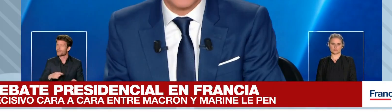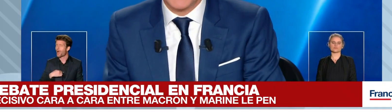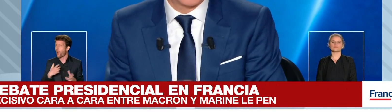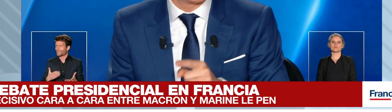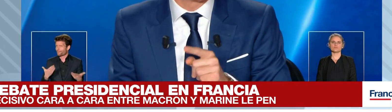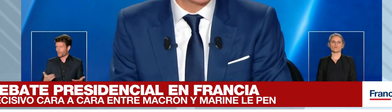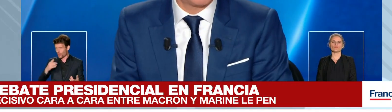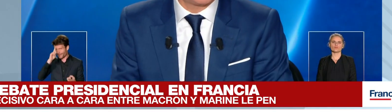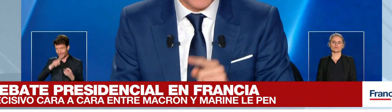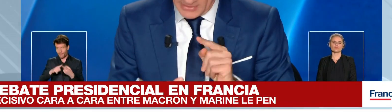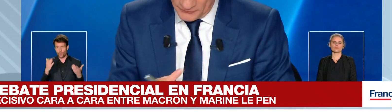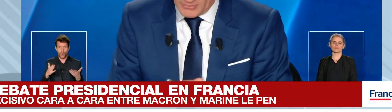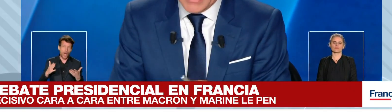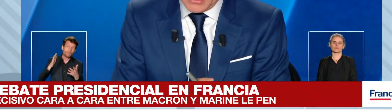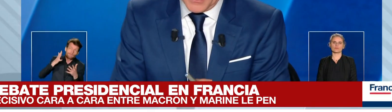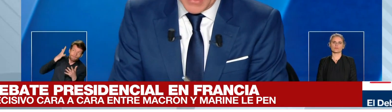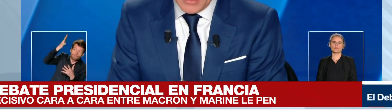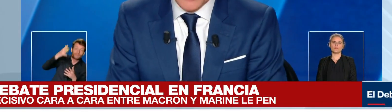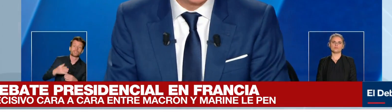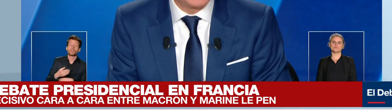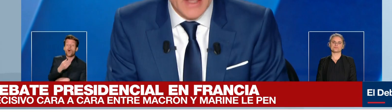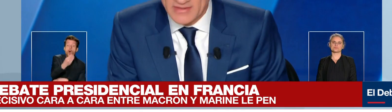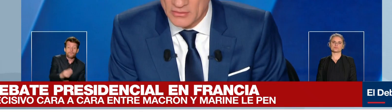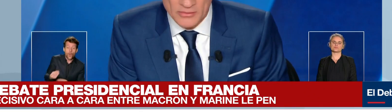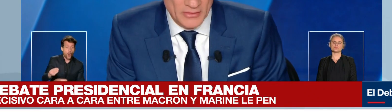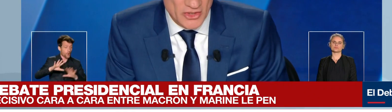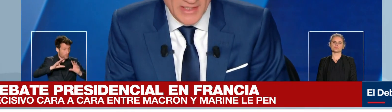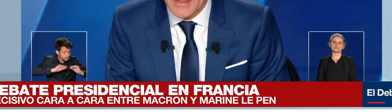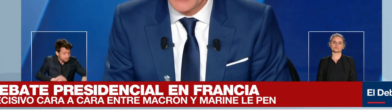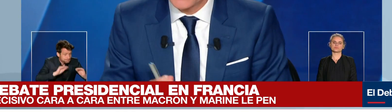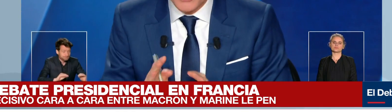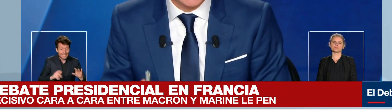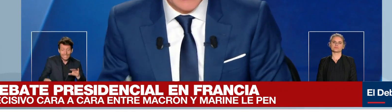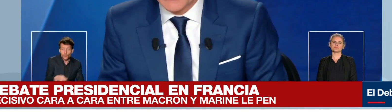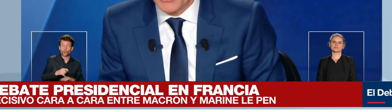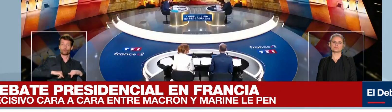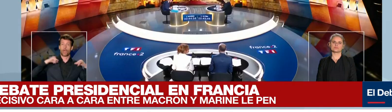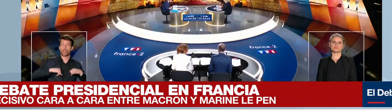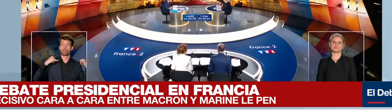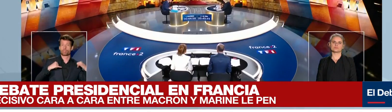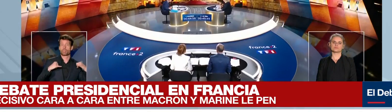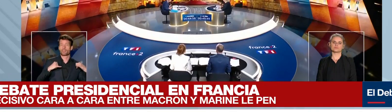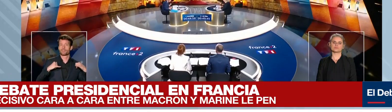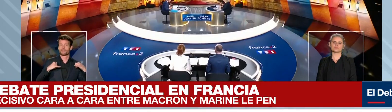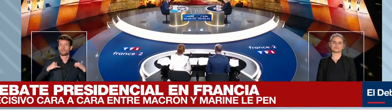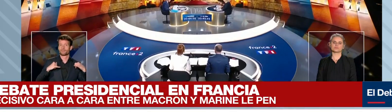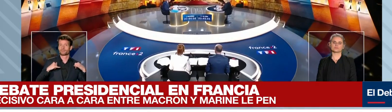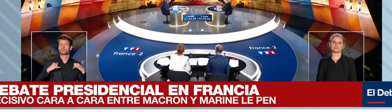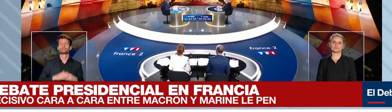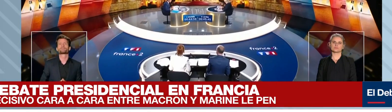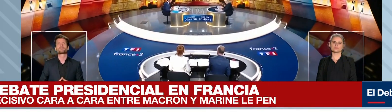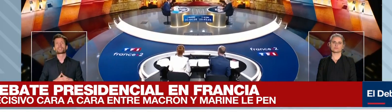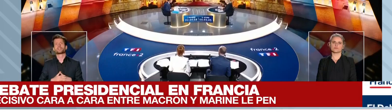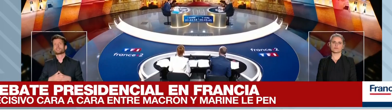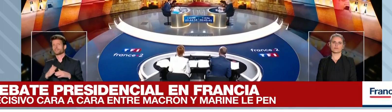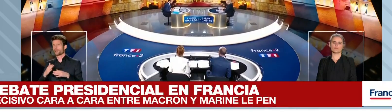la inteligencia del mañana, de los niños, de la formación, de la educación, de la juventud. En todos